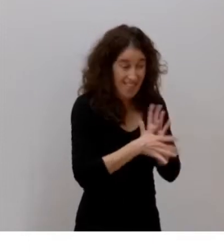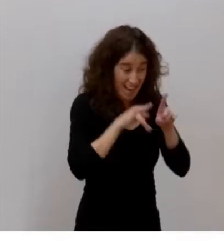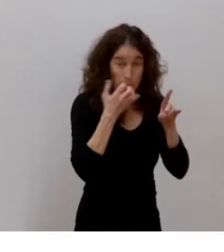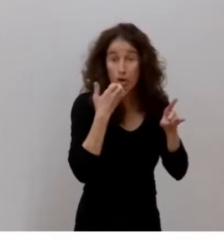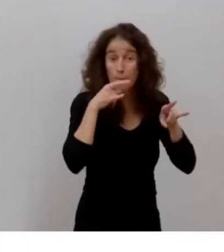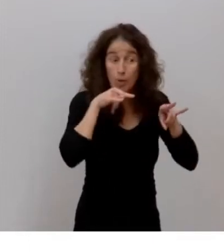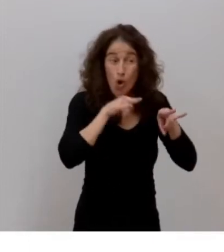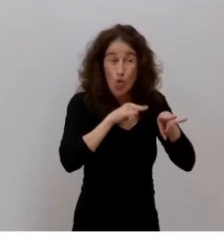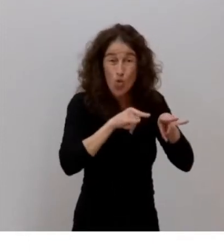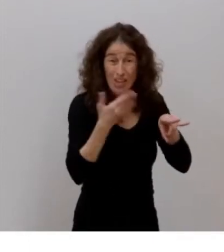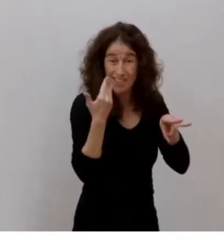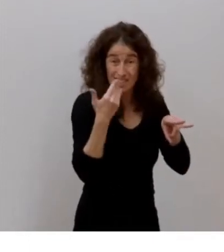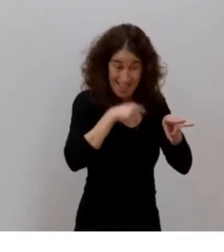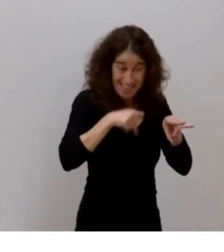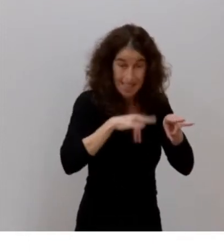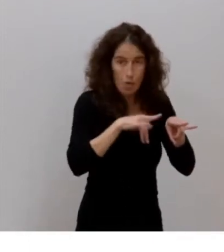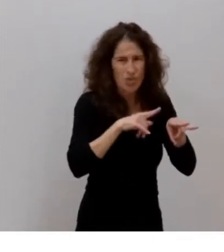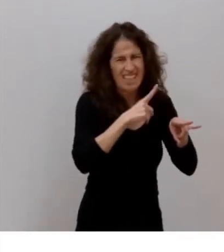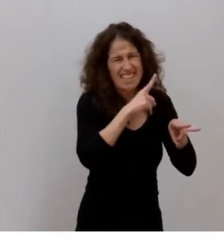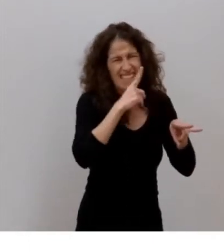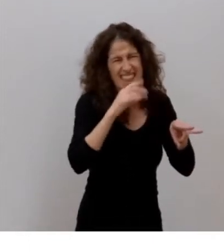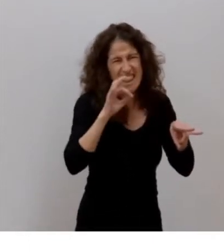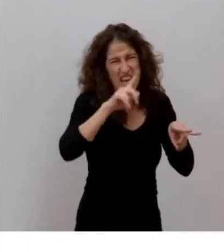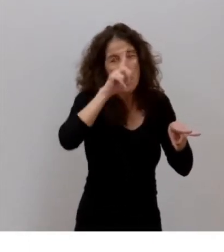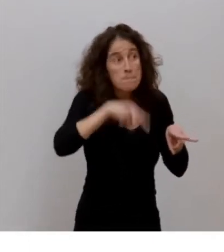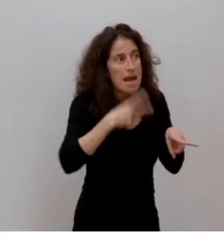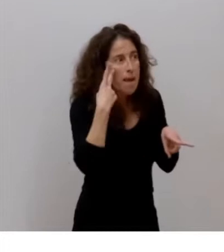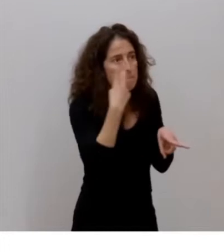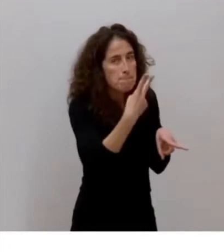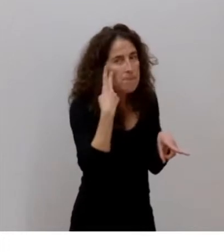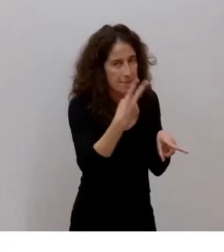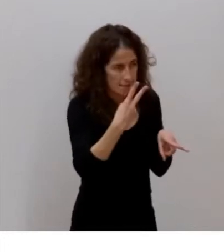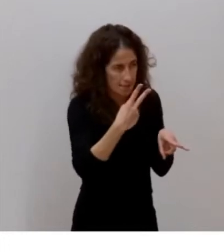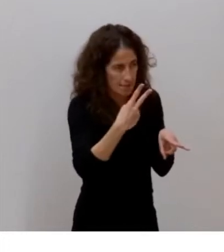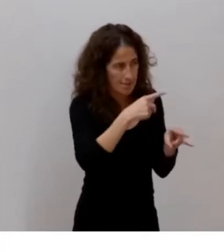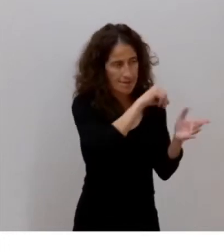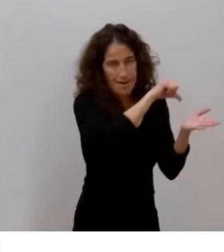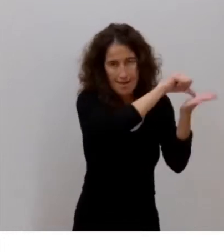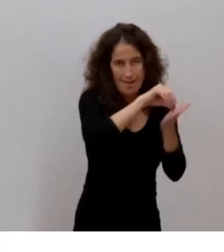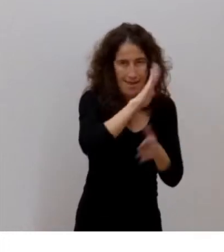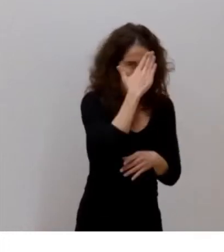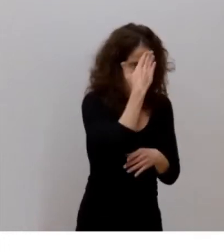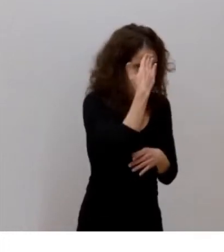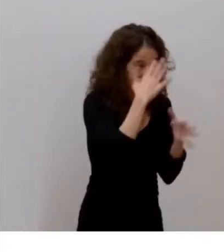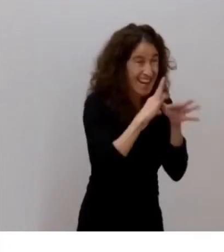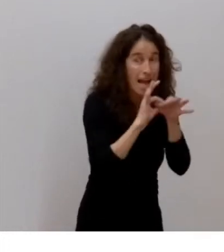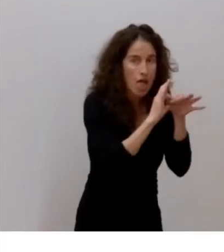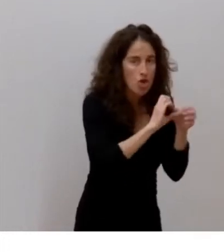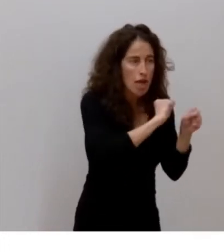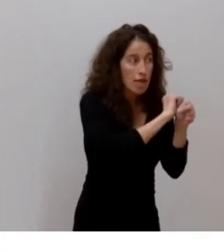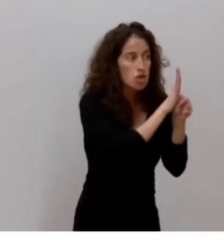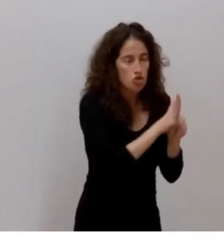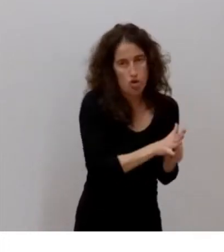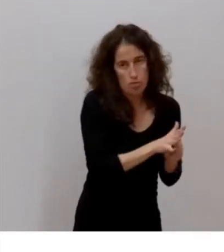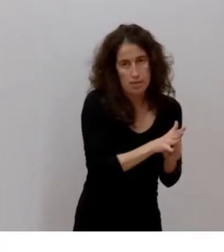casi tuvimos 100.000 visitas en los centros de atención primaria relacionadas con la cob y visitas muchas